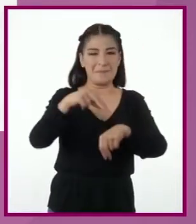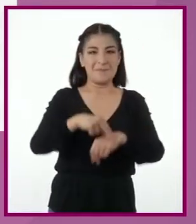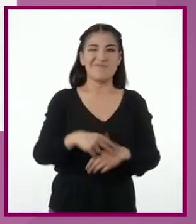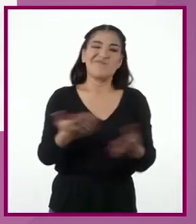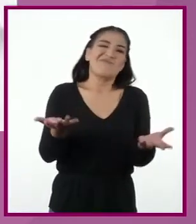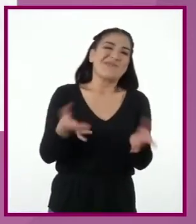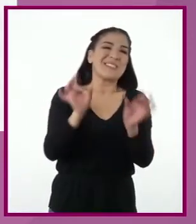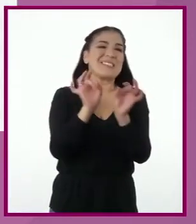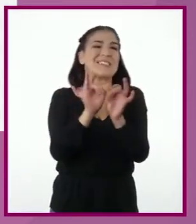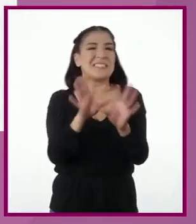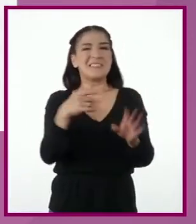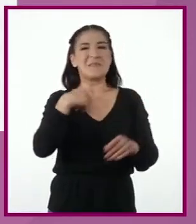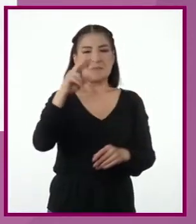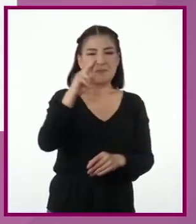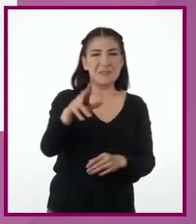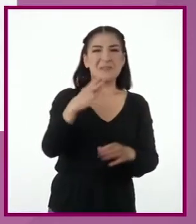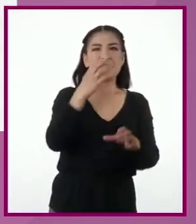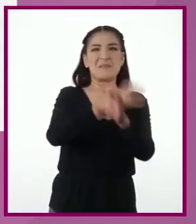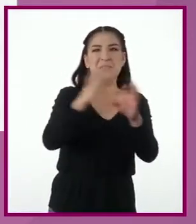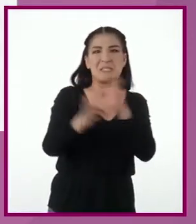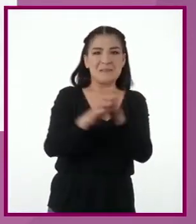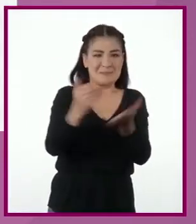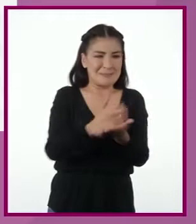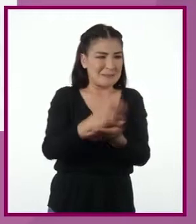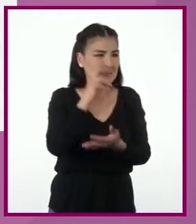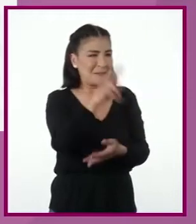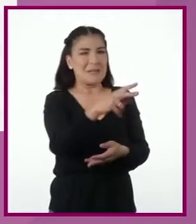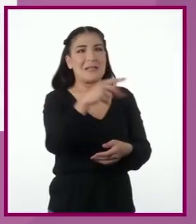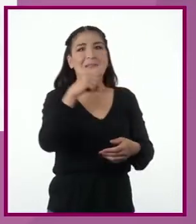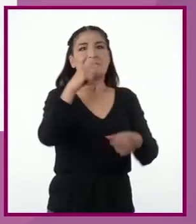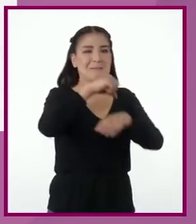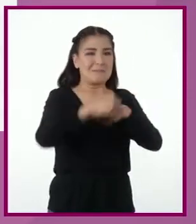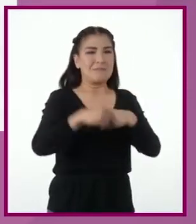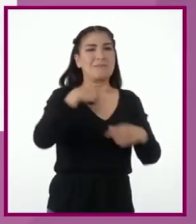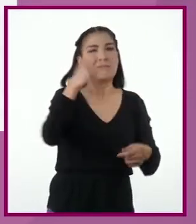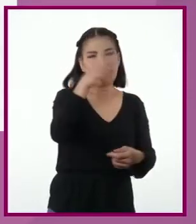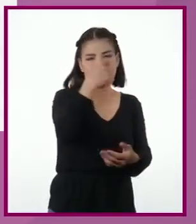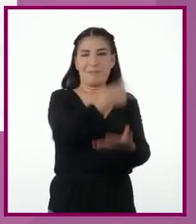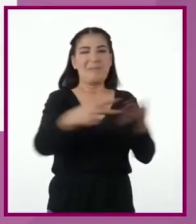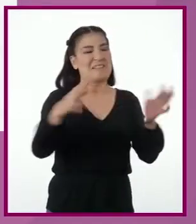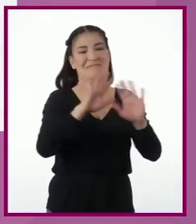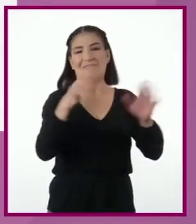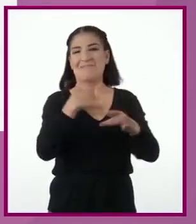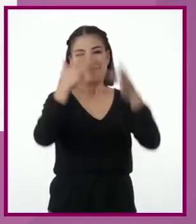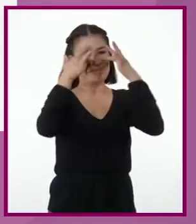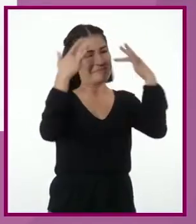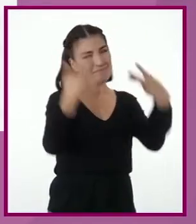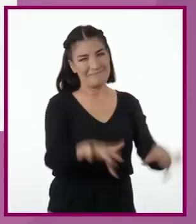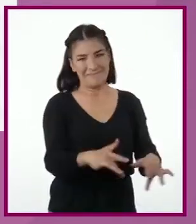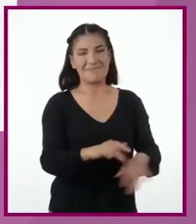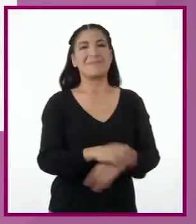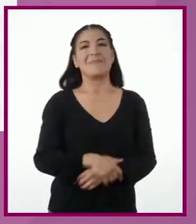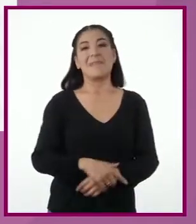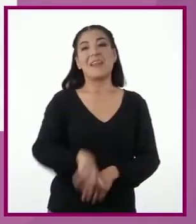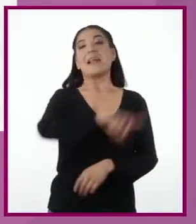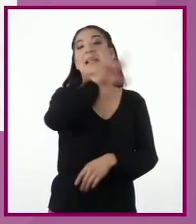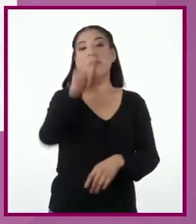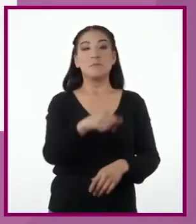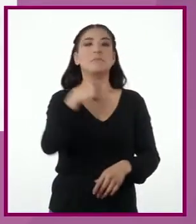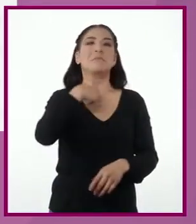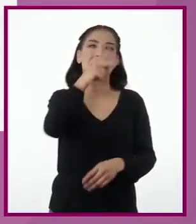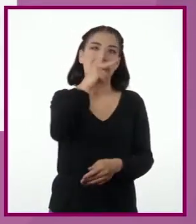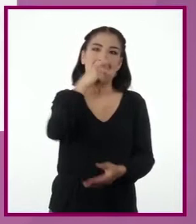Desafortunadamente no soporté ver lo que sucede en un quirófano y dejé la carrera de medicina. Después, por recomendación de mi